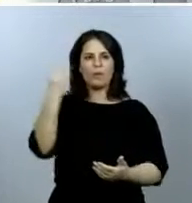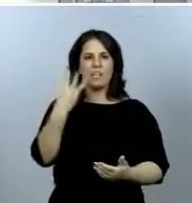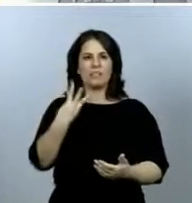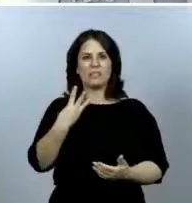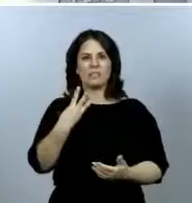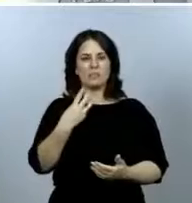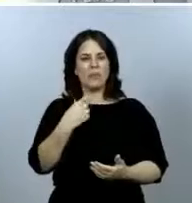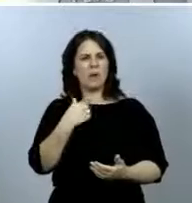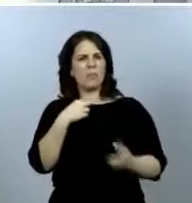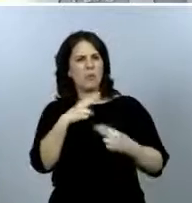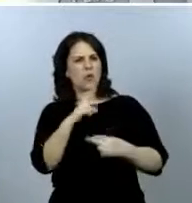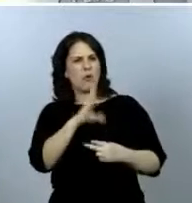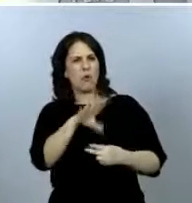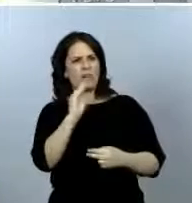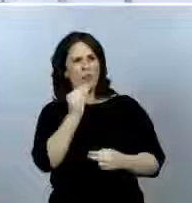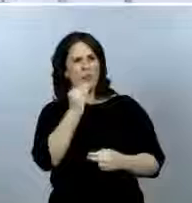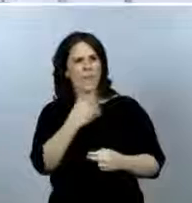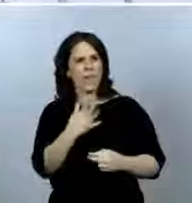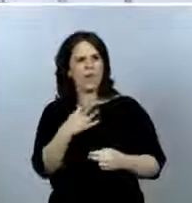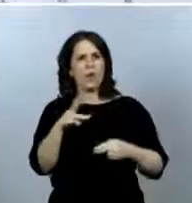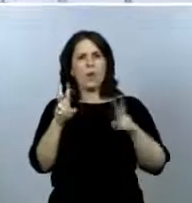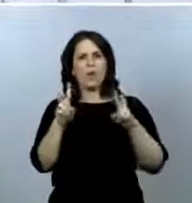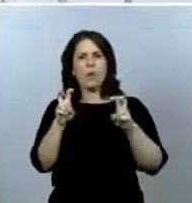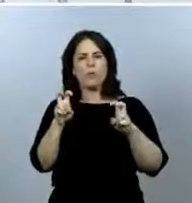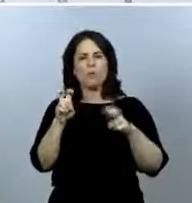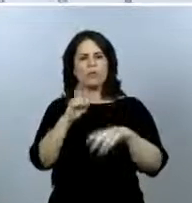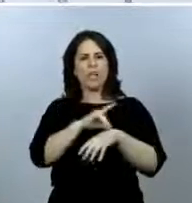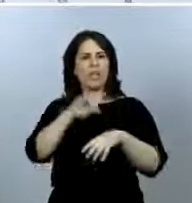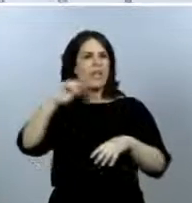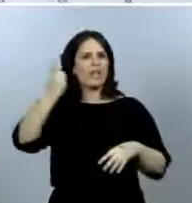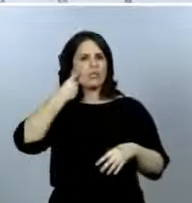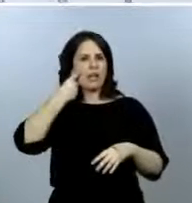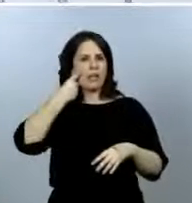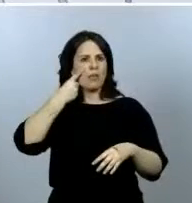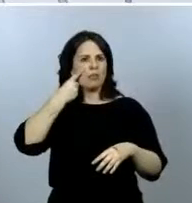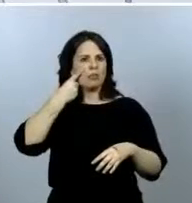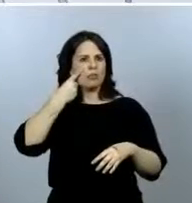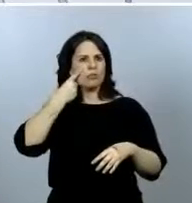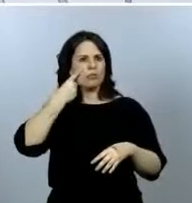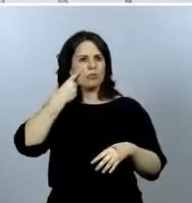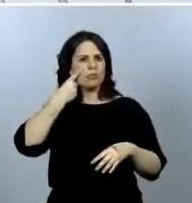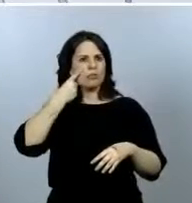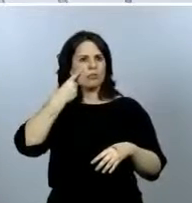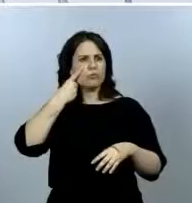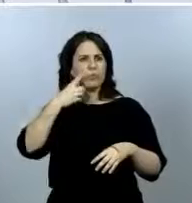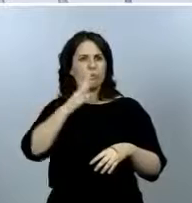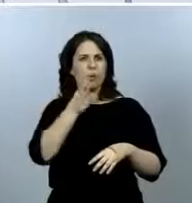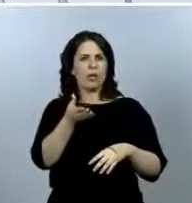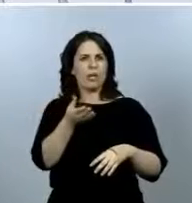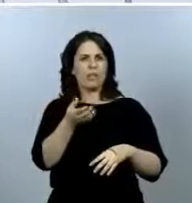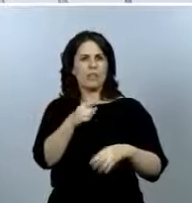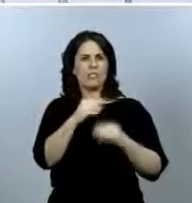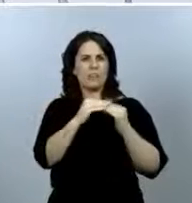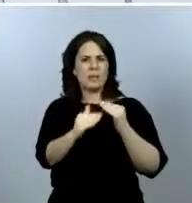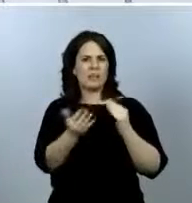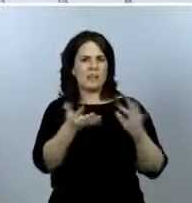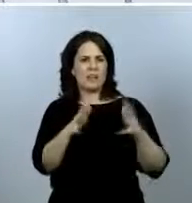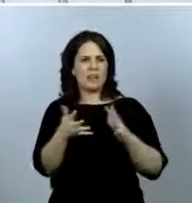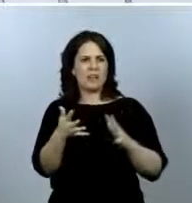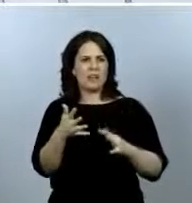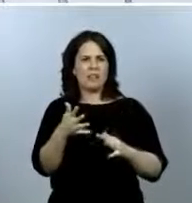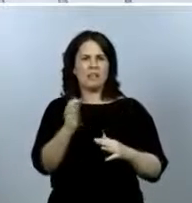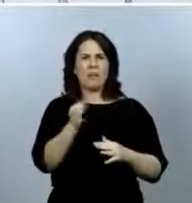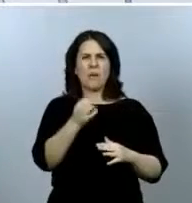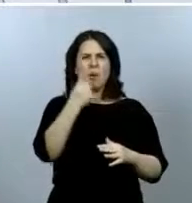se refiere al número de nuevos diagnosticados porque el número de los diagnósticos se mantiene más o menos sí que es cierto que hubo un día que hubo 71